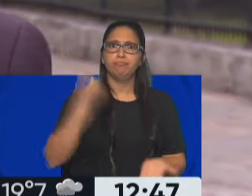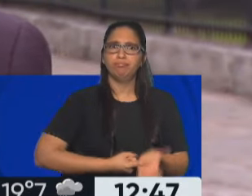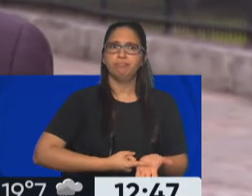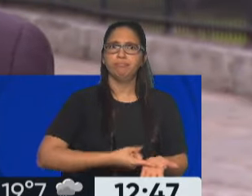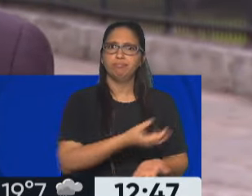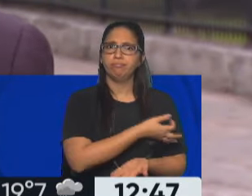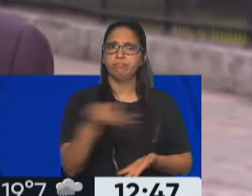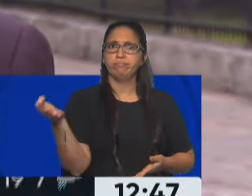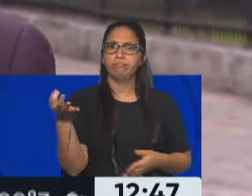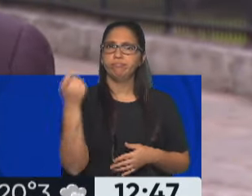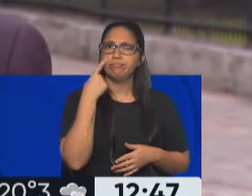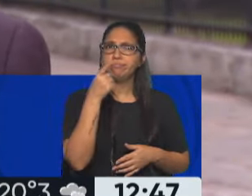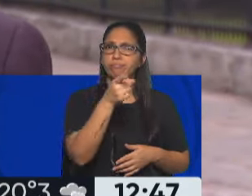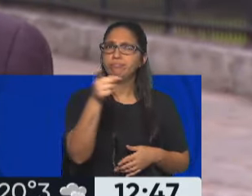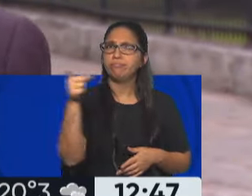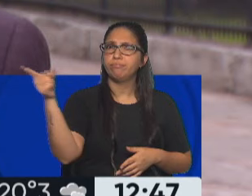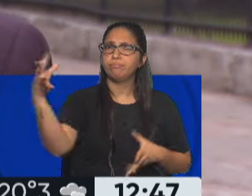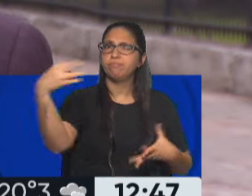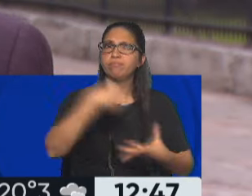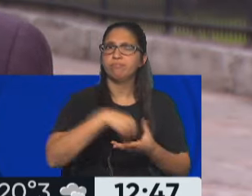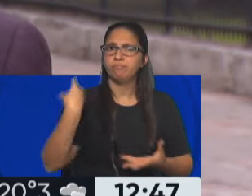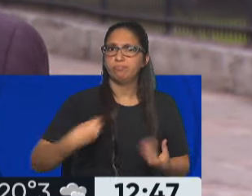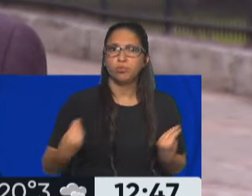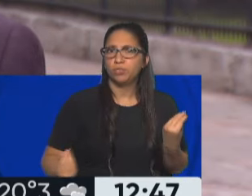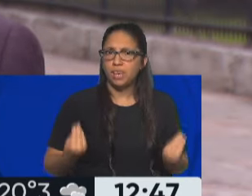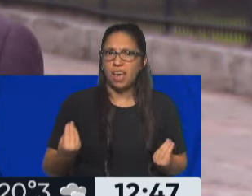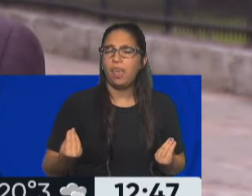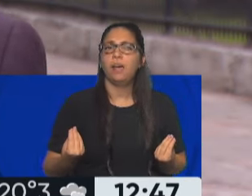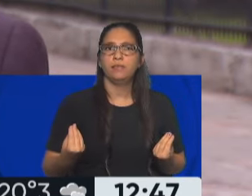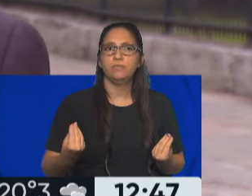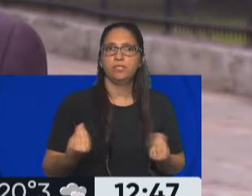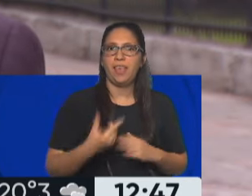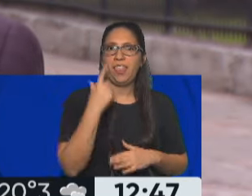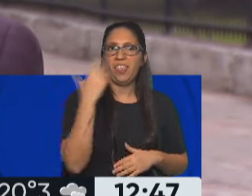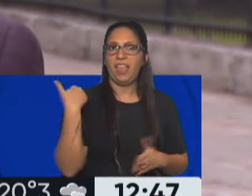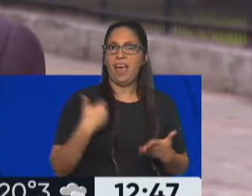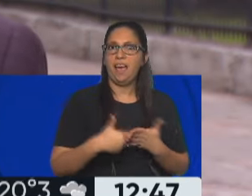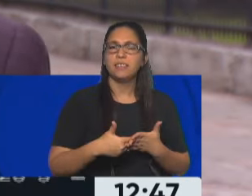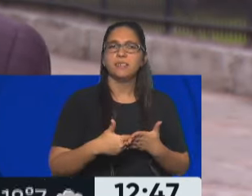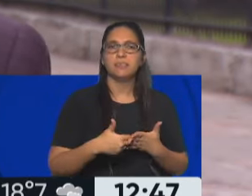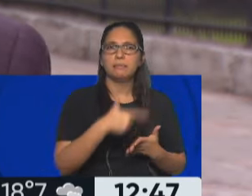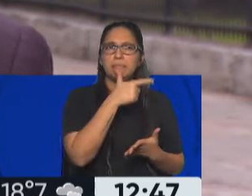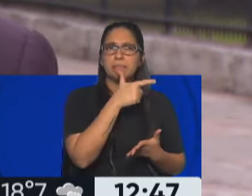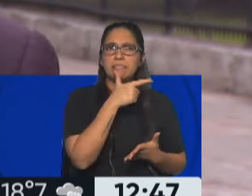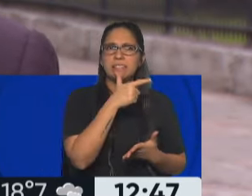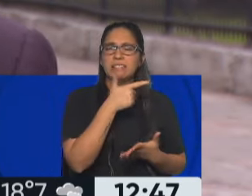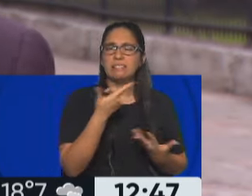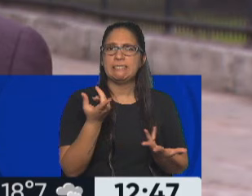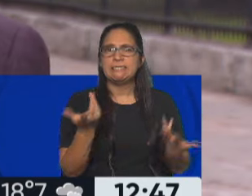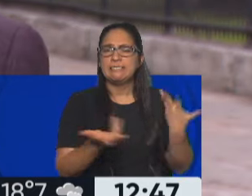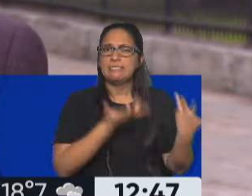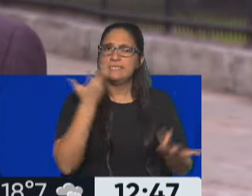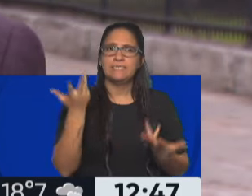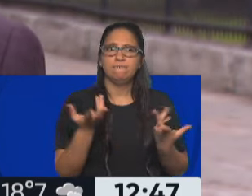determinar el rol de cada uno de los participantes y esto nos permite en estos días cuando ya parecía que se apagaban las luces y que el